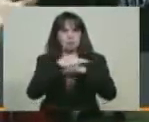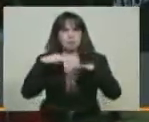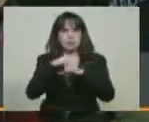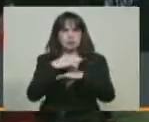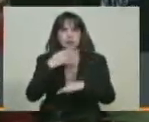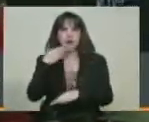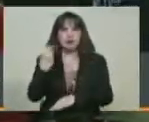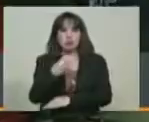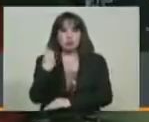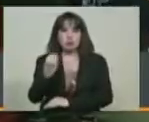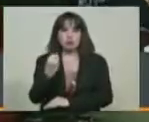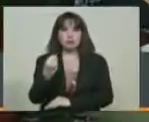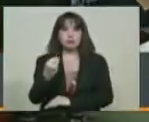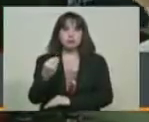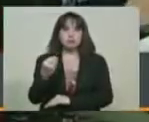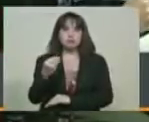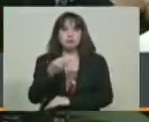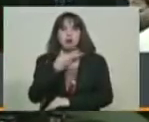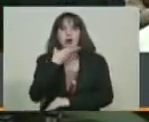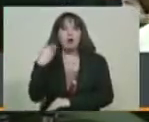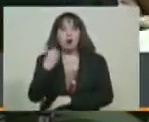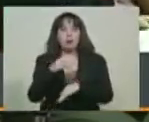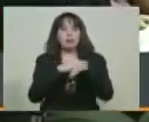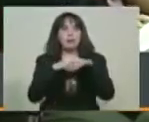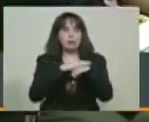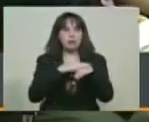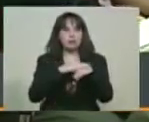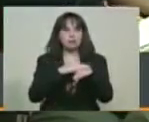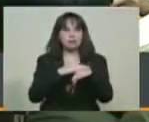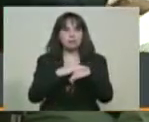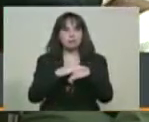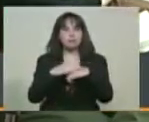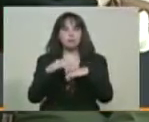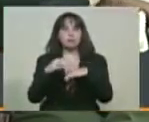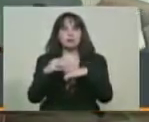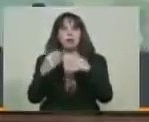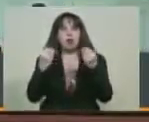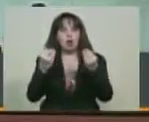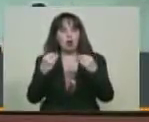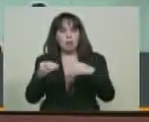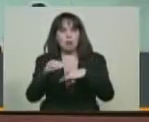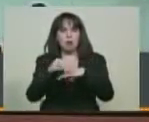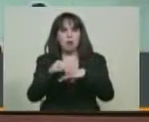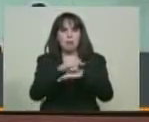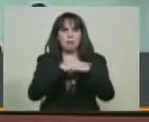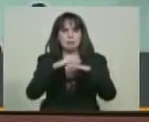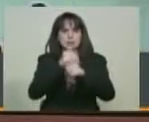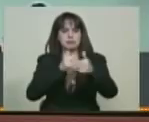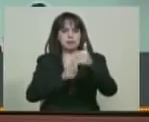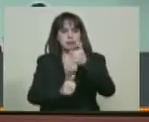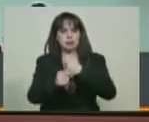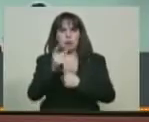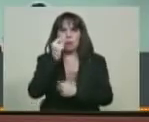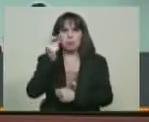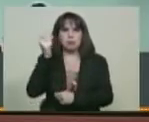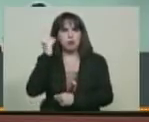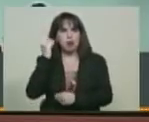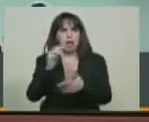Juventud, ministros jóvenes, perdón, viceministros y viceministras, compañeras,